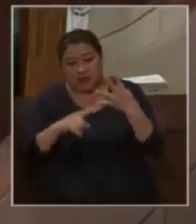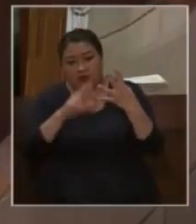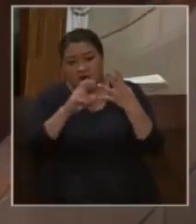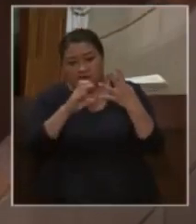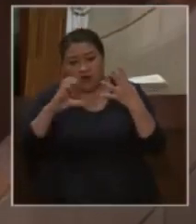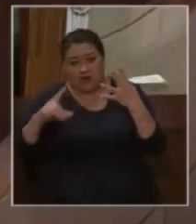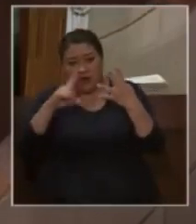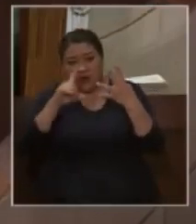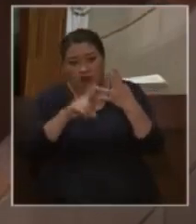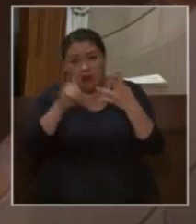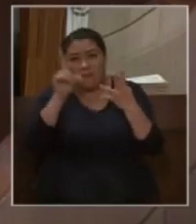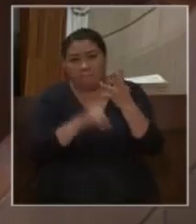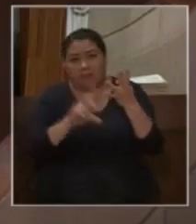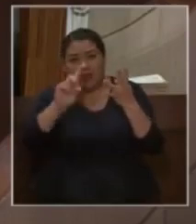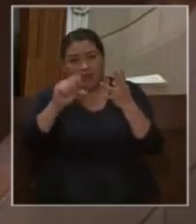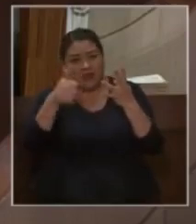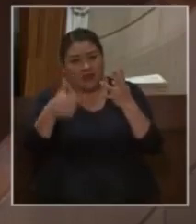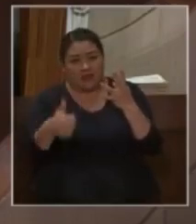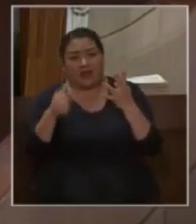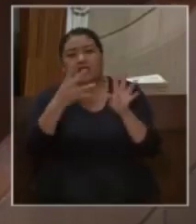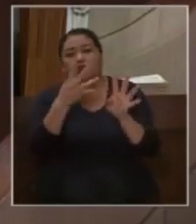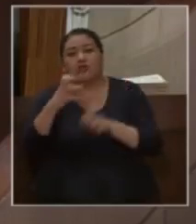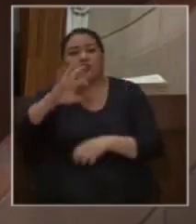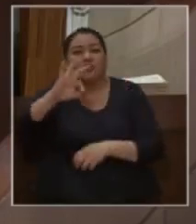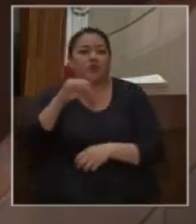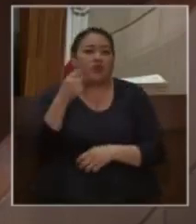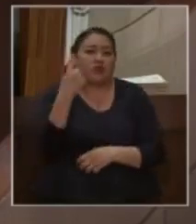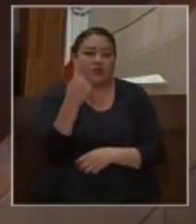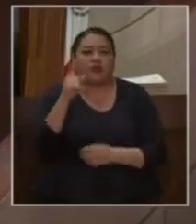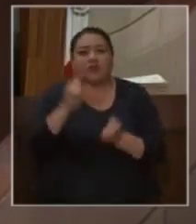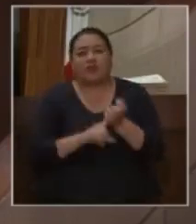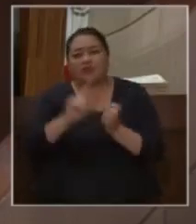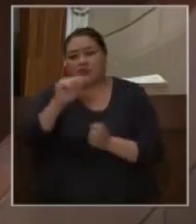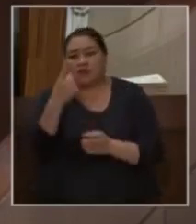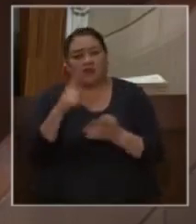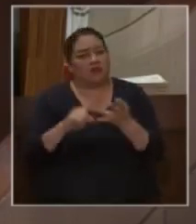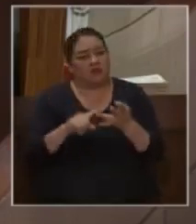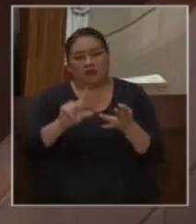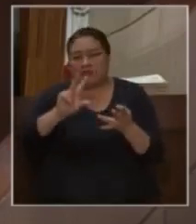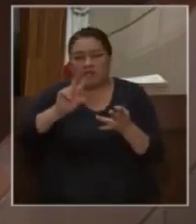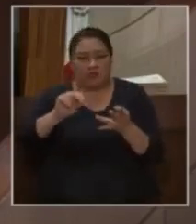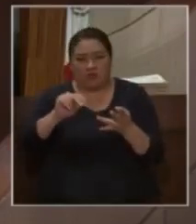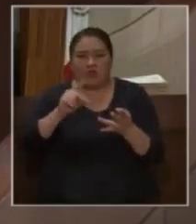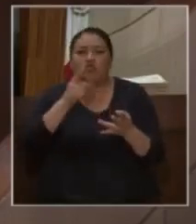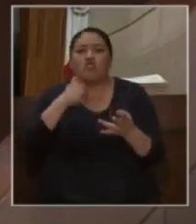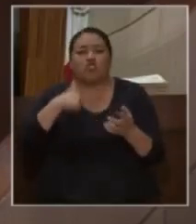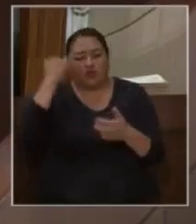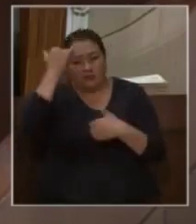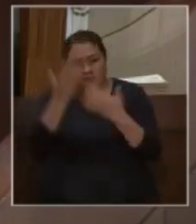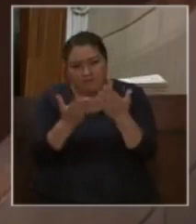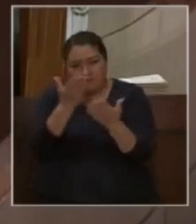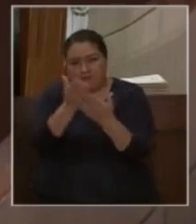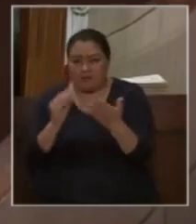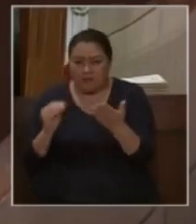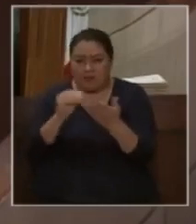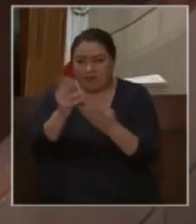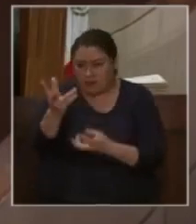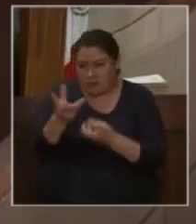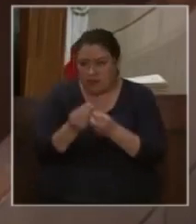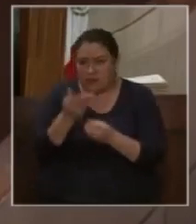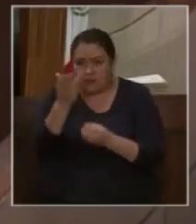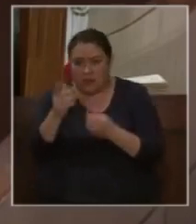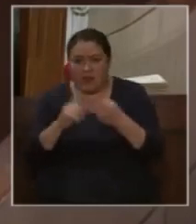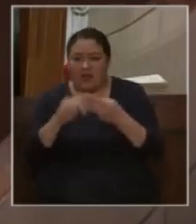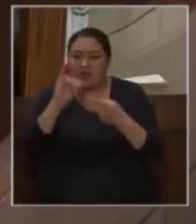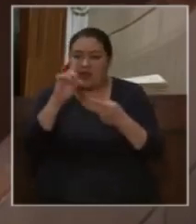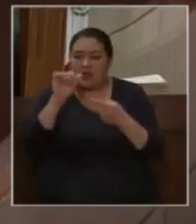de reconsideración 1036, 941 y 1071, en los que emitiría un voto particular conjunto con los